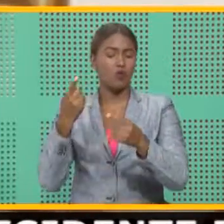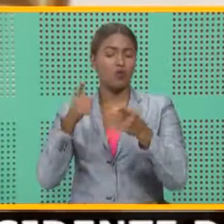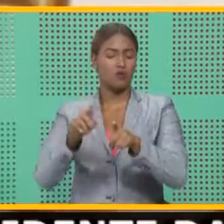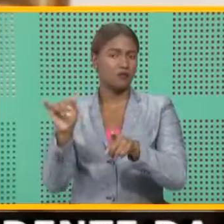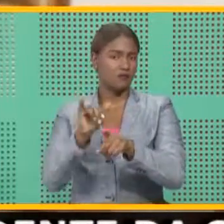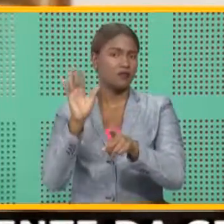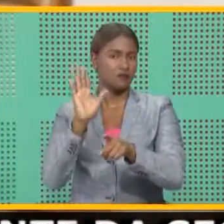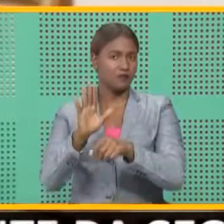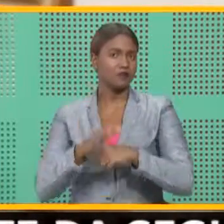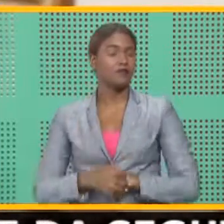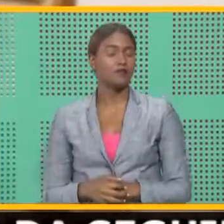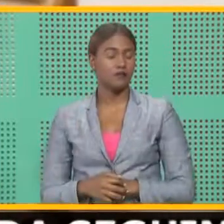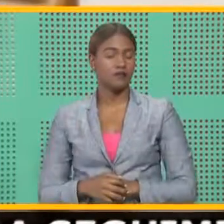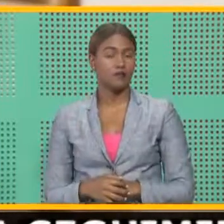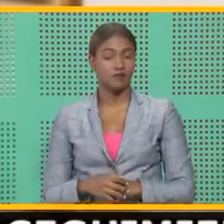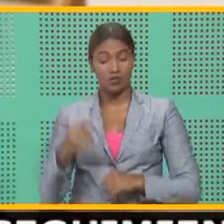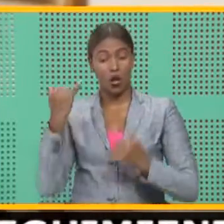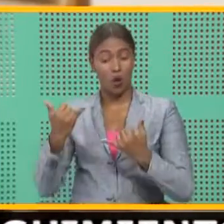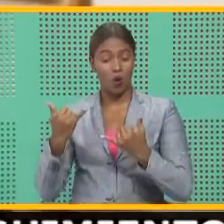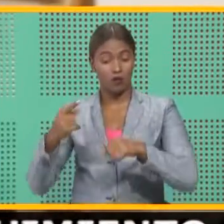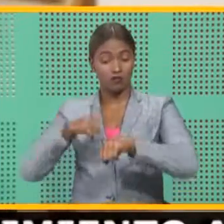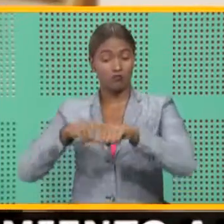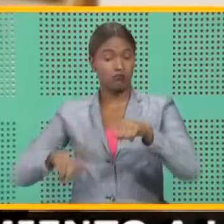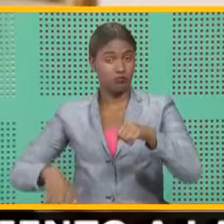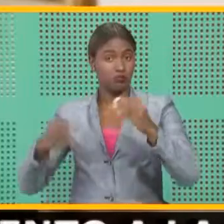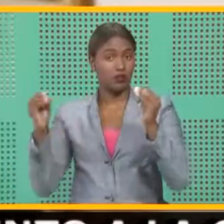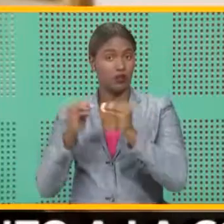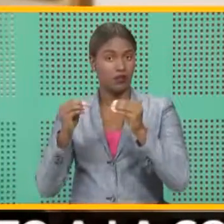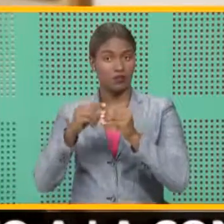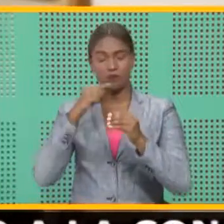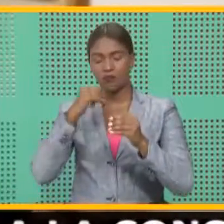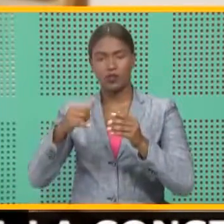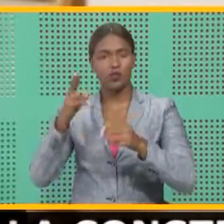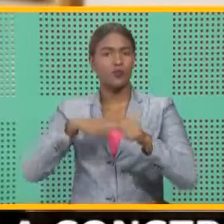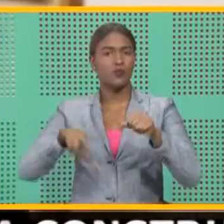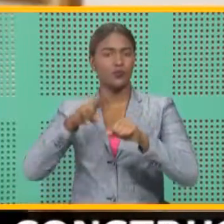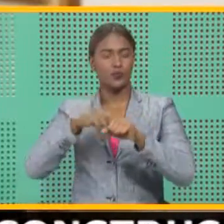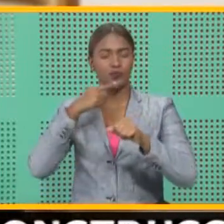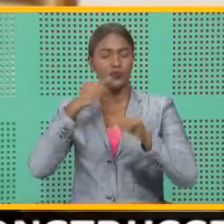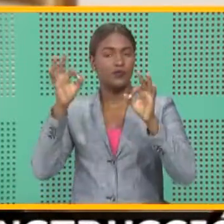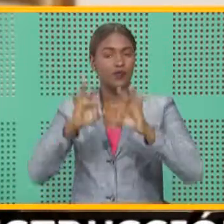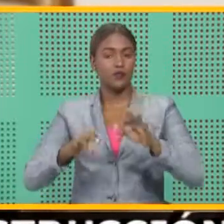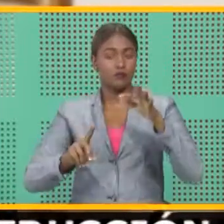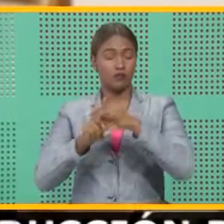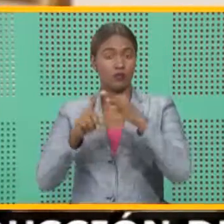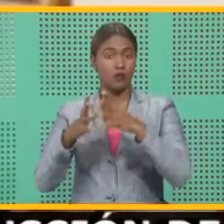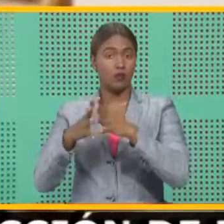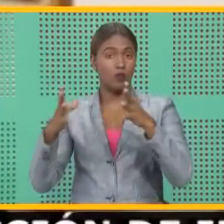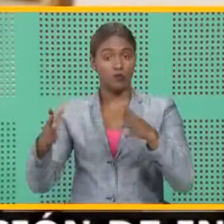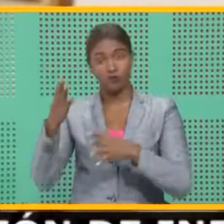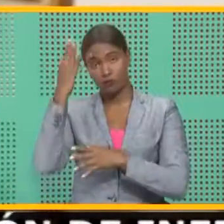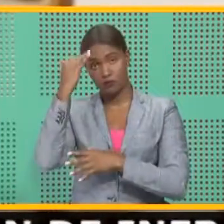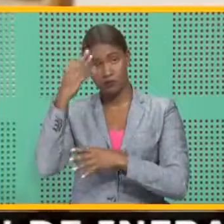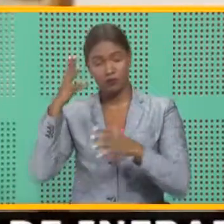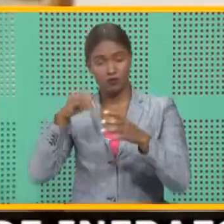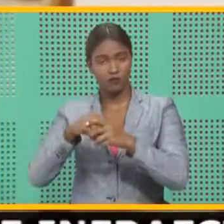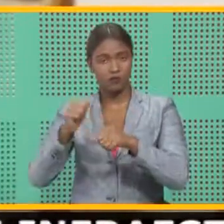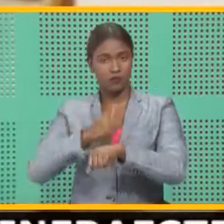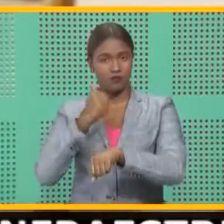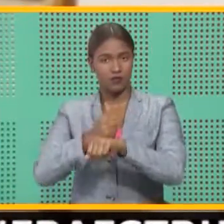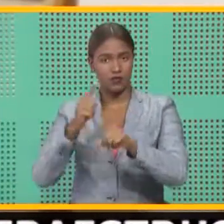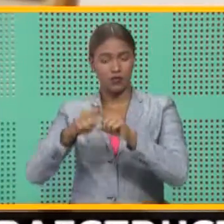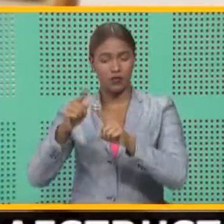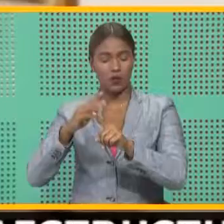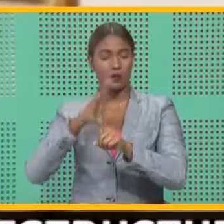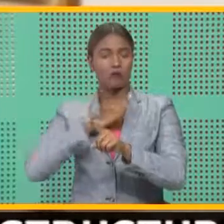este. Este tardó un poco más y eso lógicamente es un factor que incide mucho porque la casuística en los